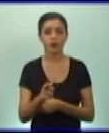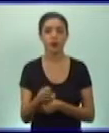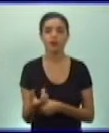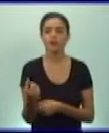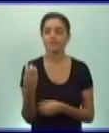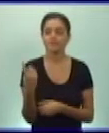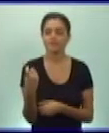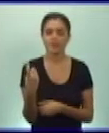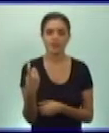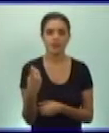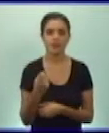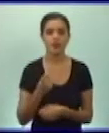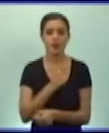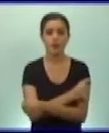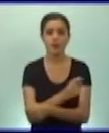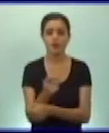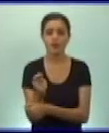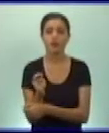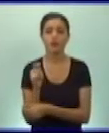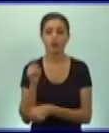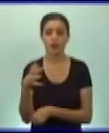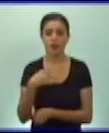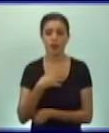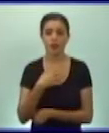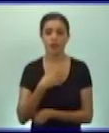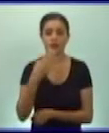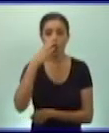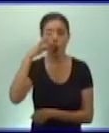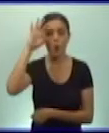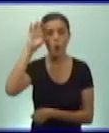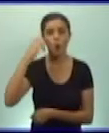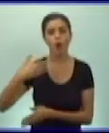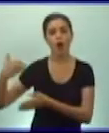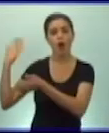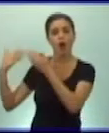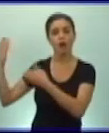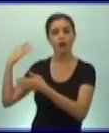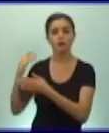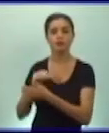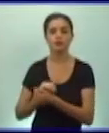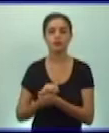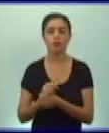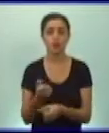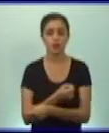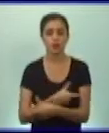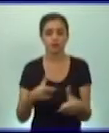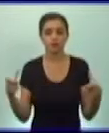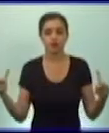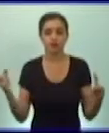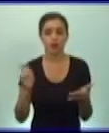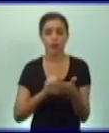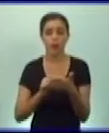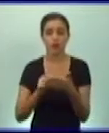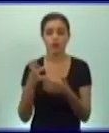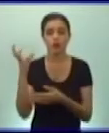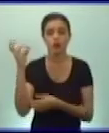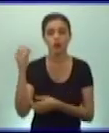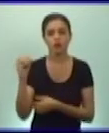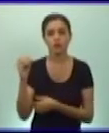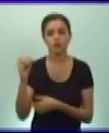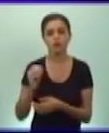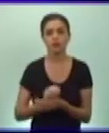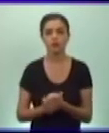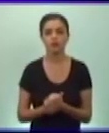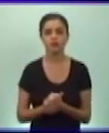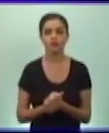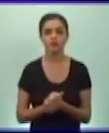de maestros que tenía en aquel entonces el país, producido por supuesto por la explosión de matrícula. Ya en la